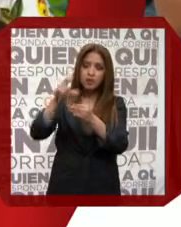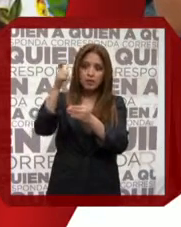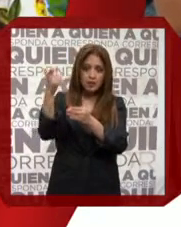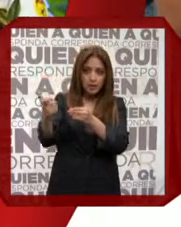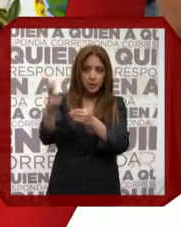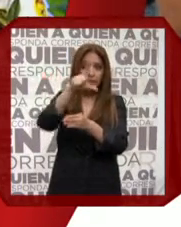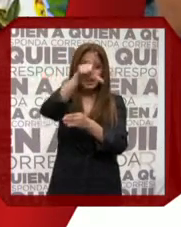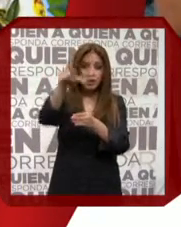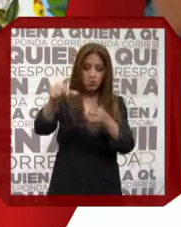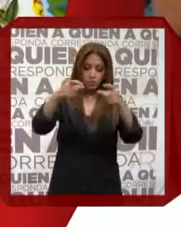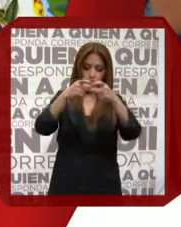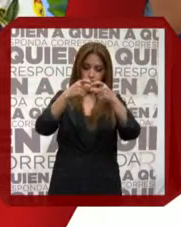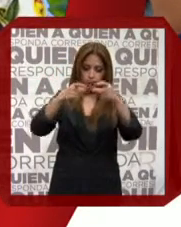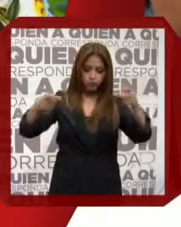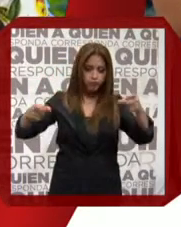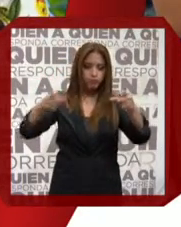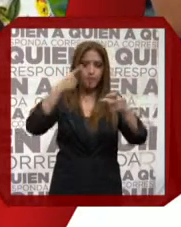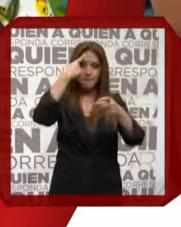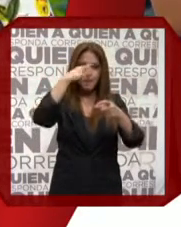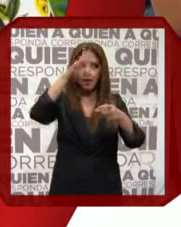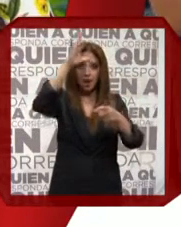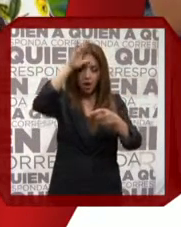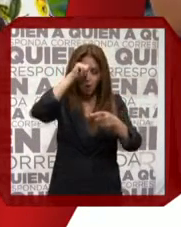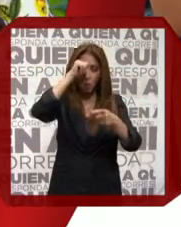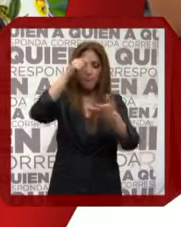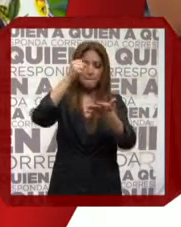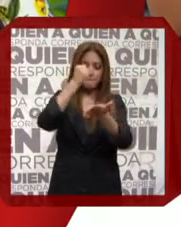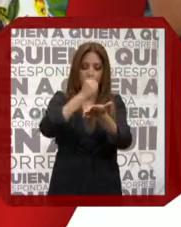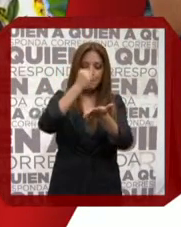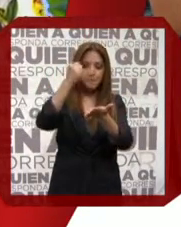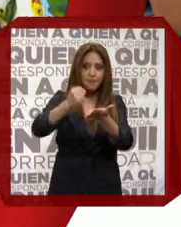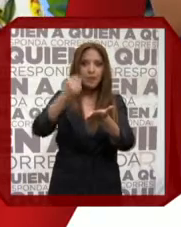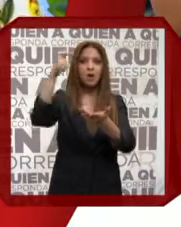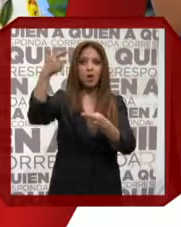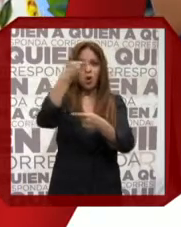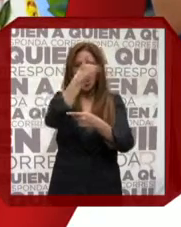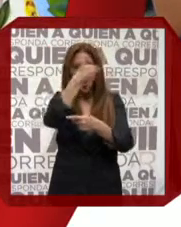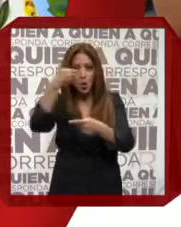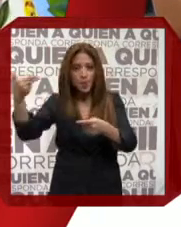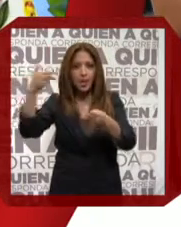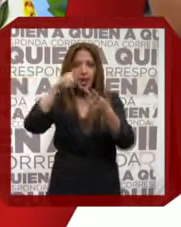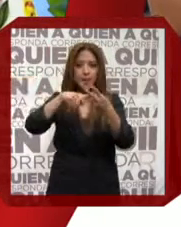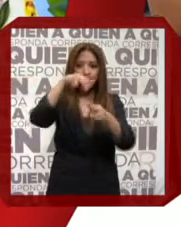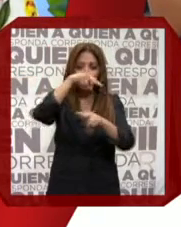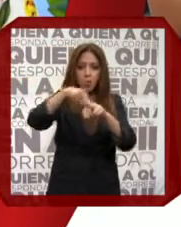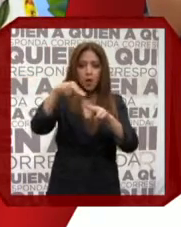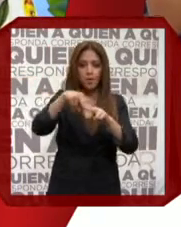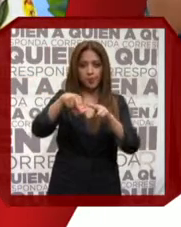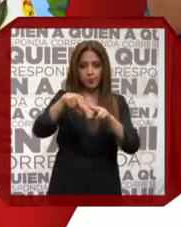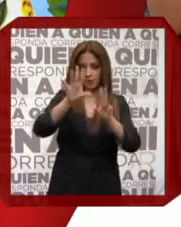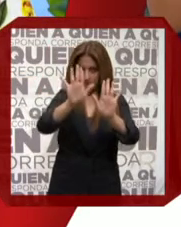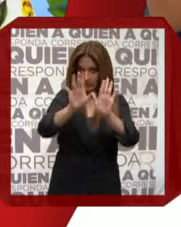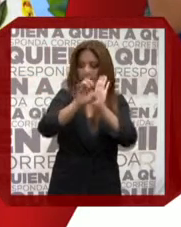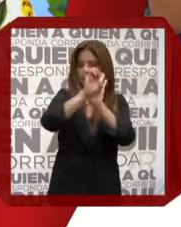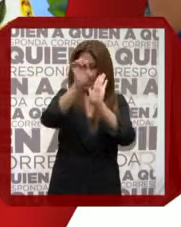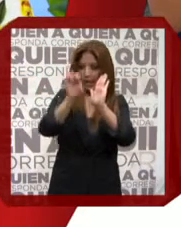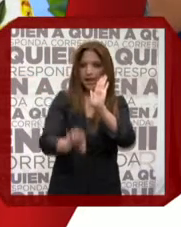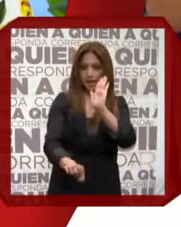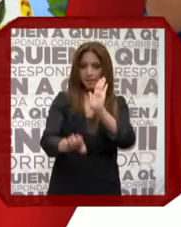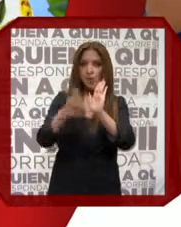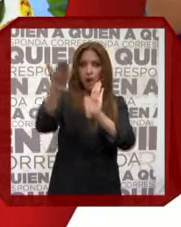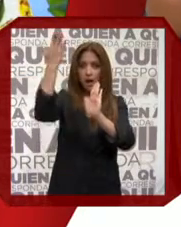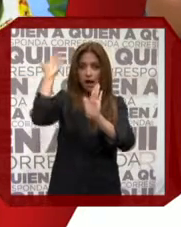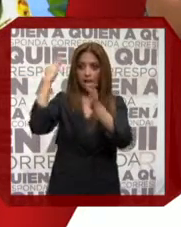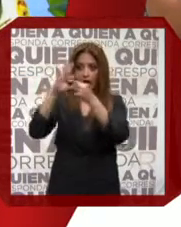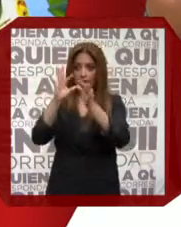Mandan los códigos supuestamente de confirmación de lo que es el hotel, de lo que son los boletos, pero, por ejemplo, de los boletos hacen la